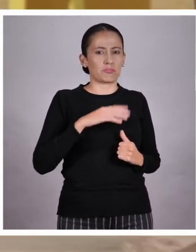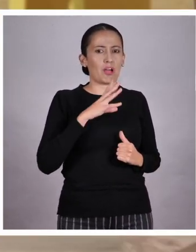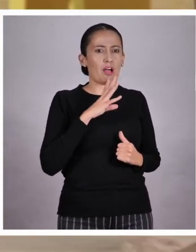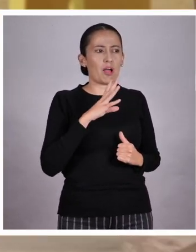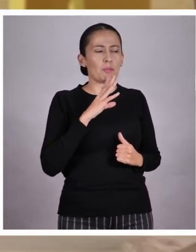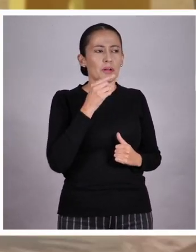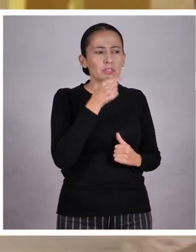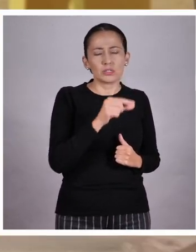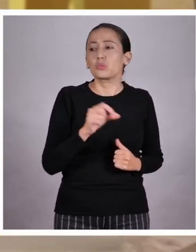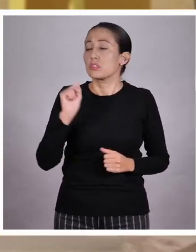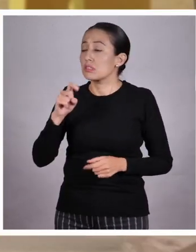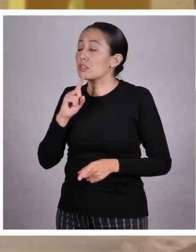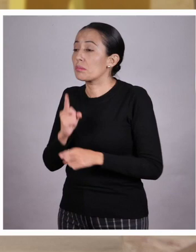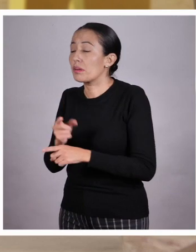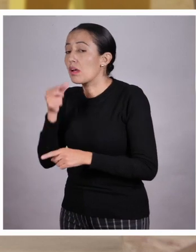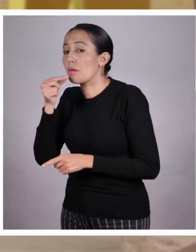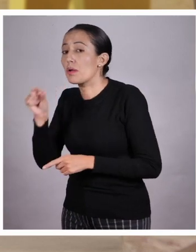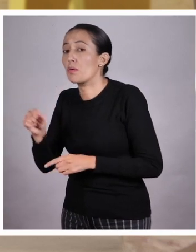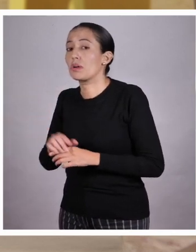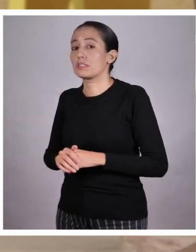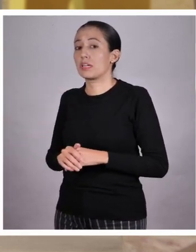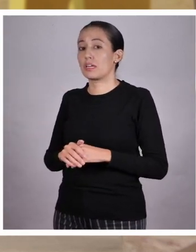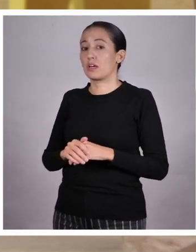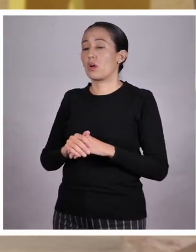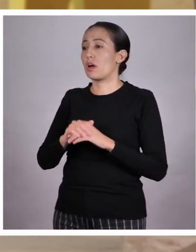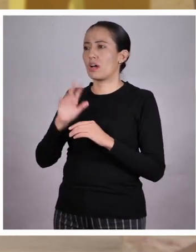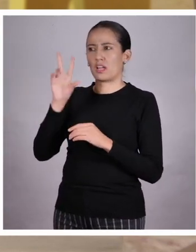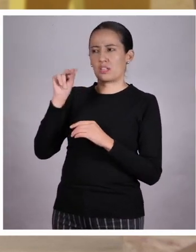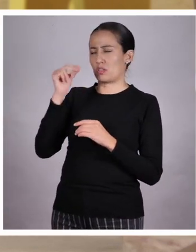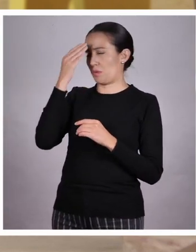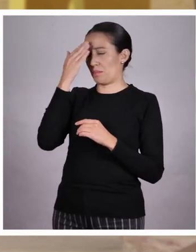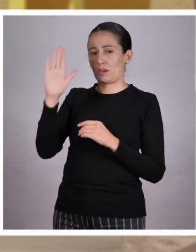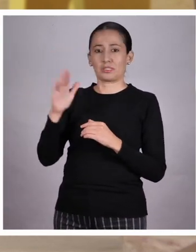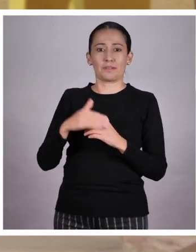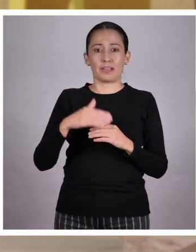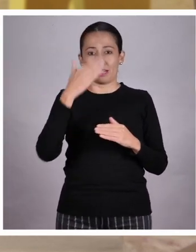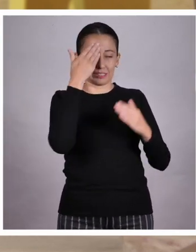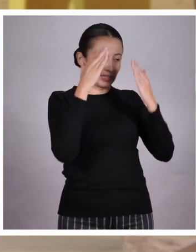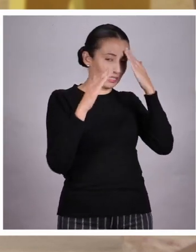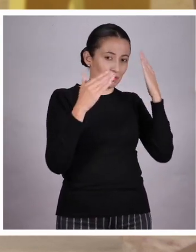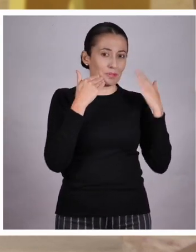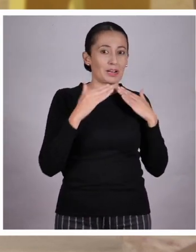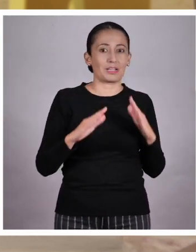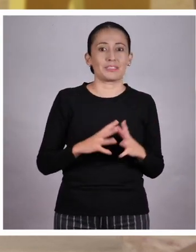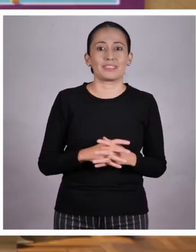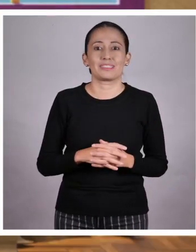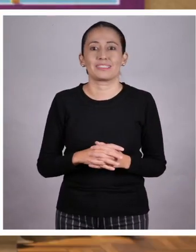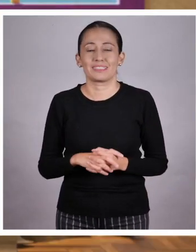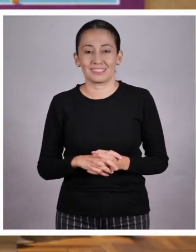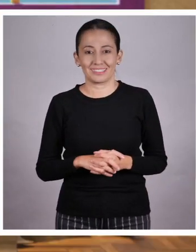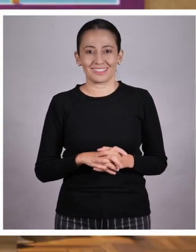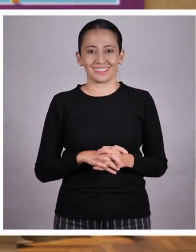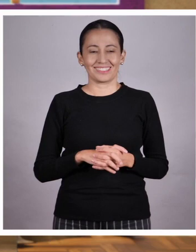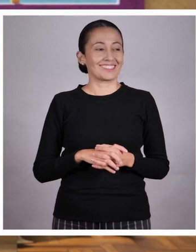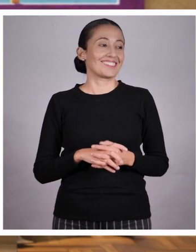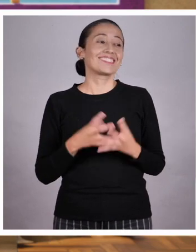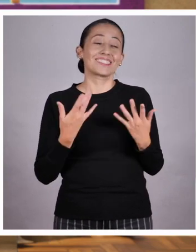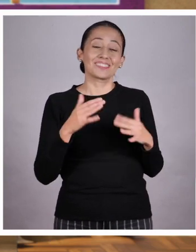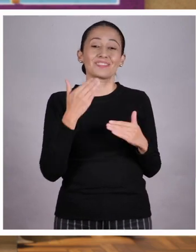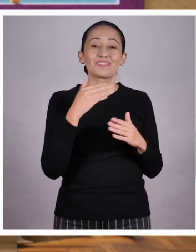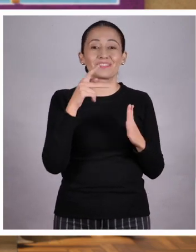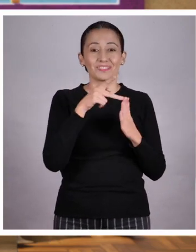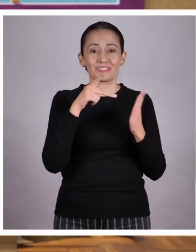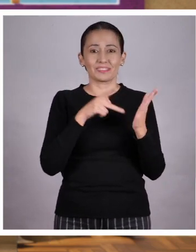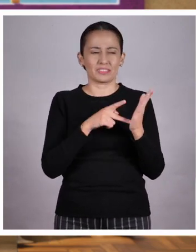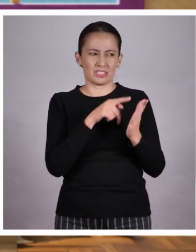habla quichua y pues a mí me encanta justamente la frase que dijiste, esa. No me la sabía. Esa no me la Me recuerda a sabía. mi programa.